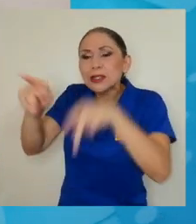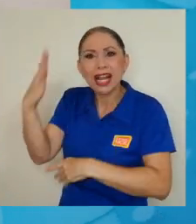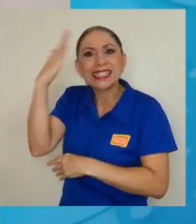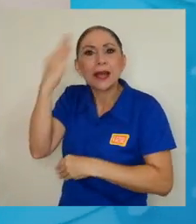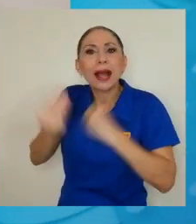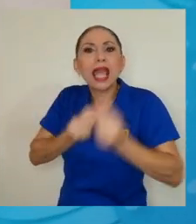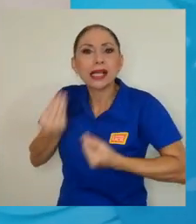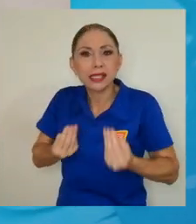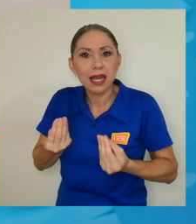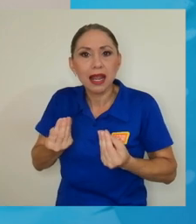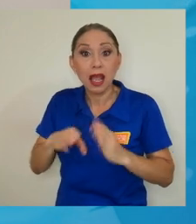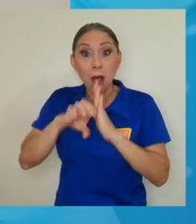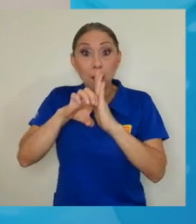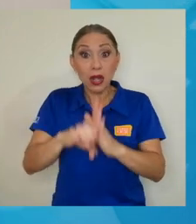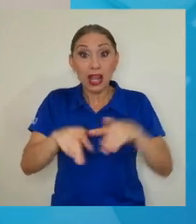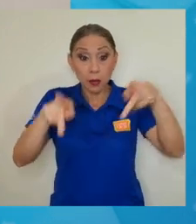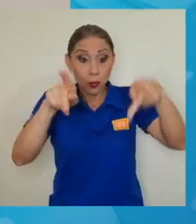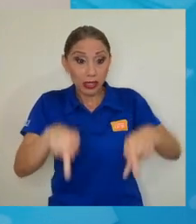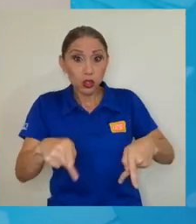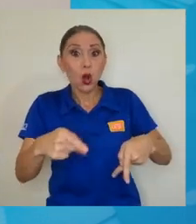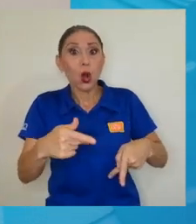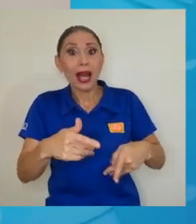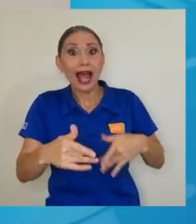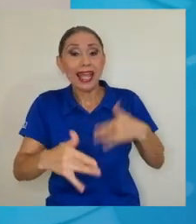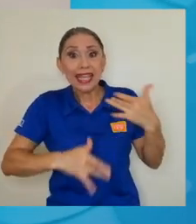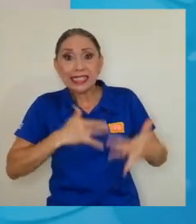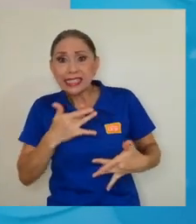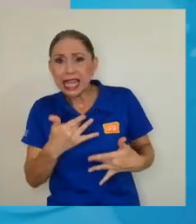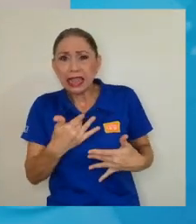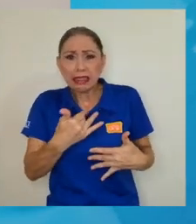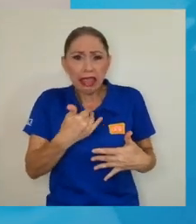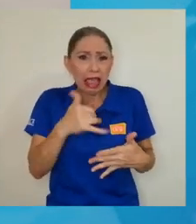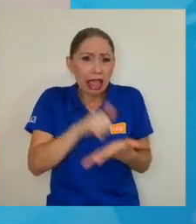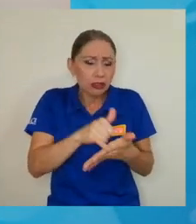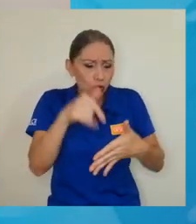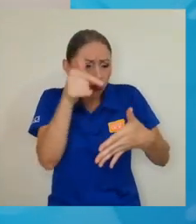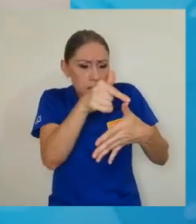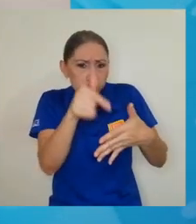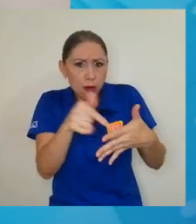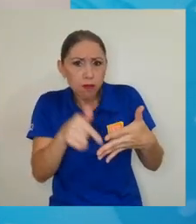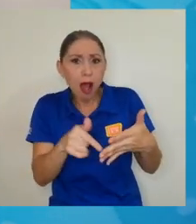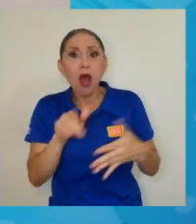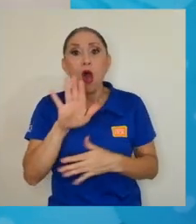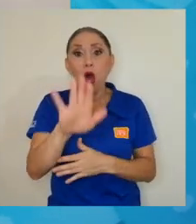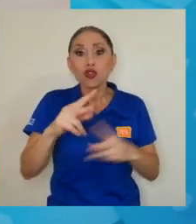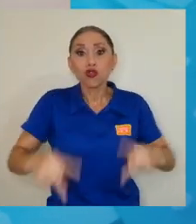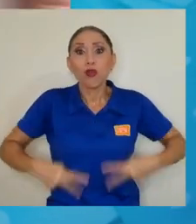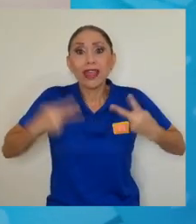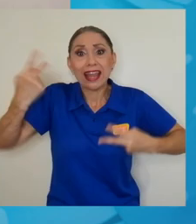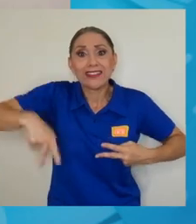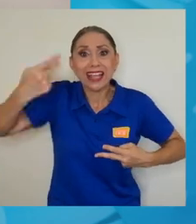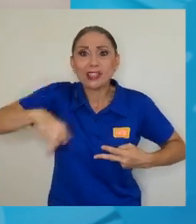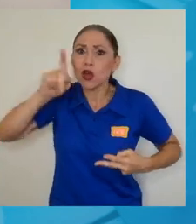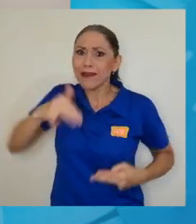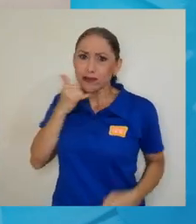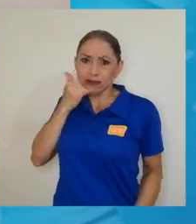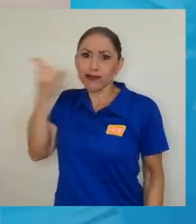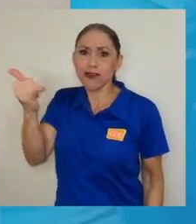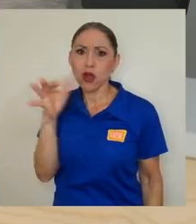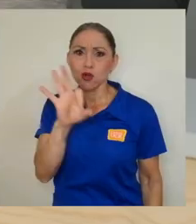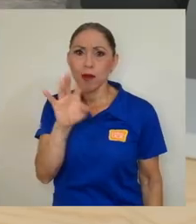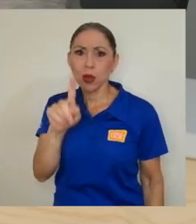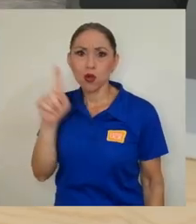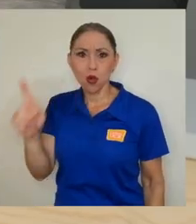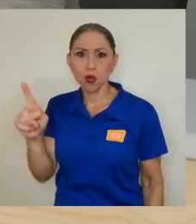si es una persona que tiene estos indicadores de su vida está en riesgo, por así decirlo, entonces tengo que llamar directamente al